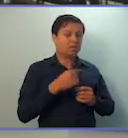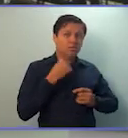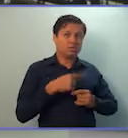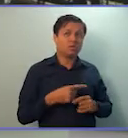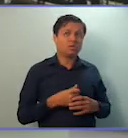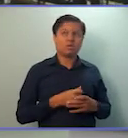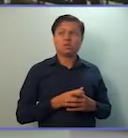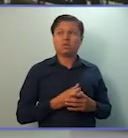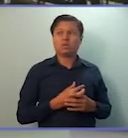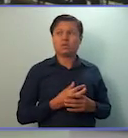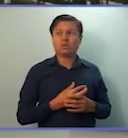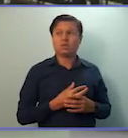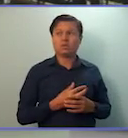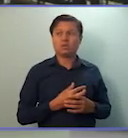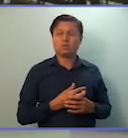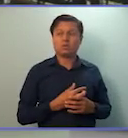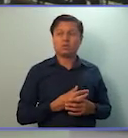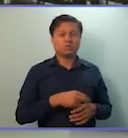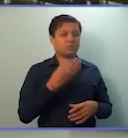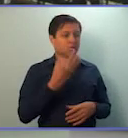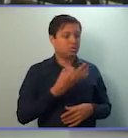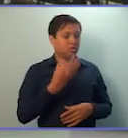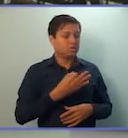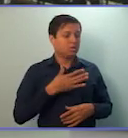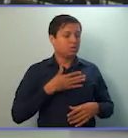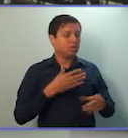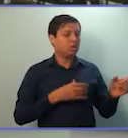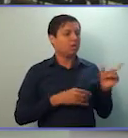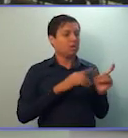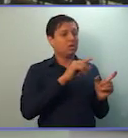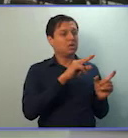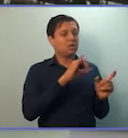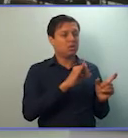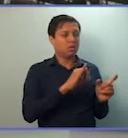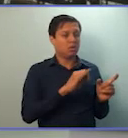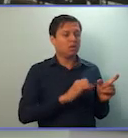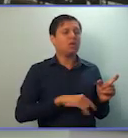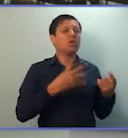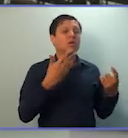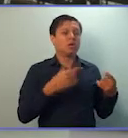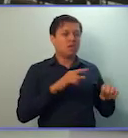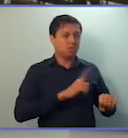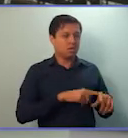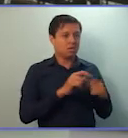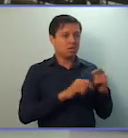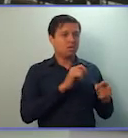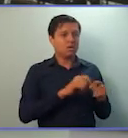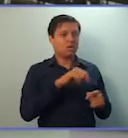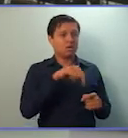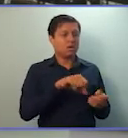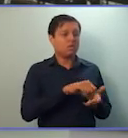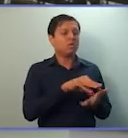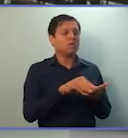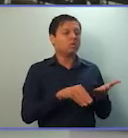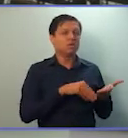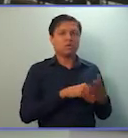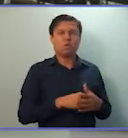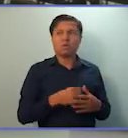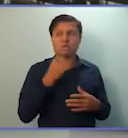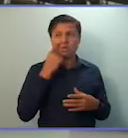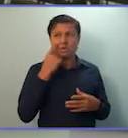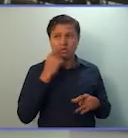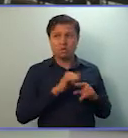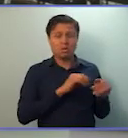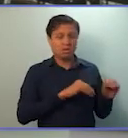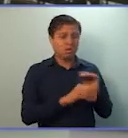establece es que se debe tener el dui vigente en con residencia en un sitio donde se